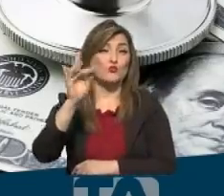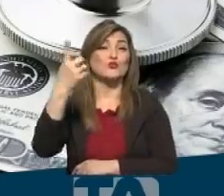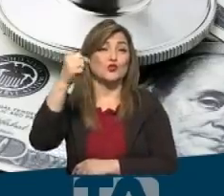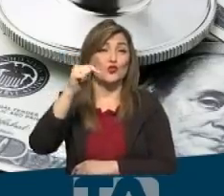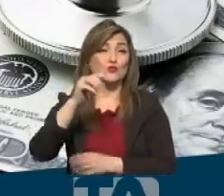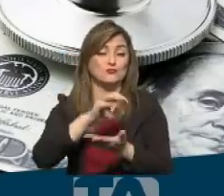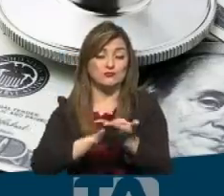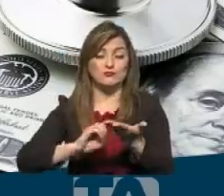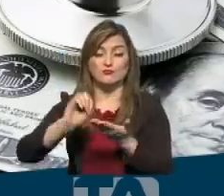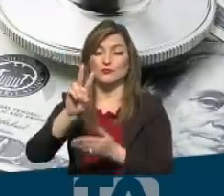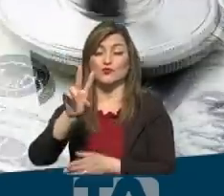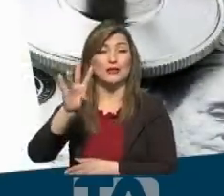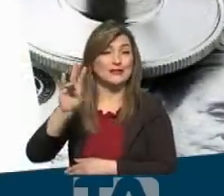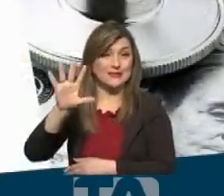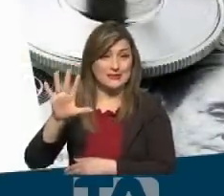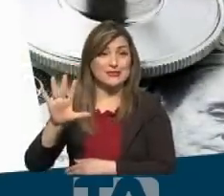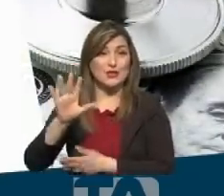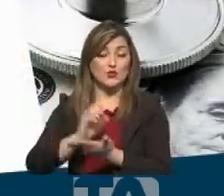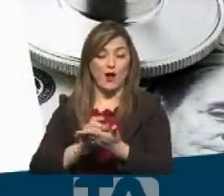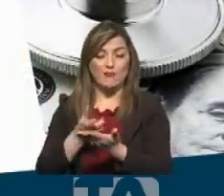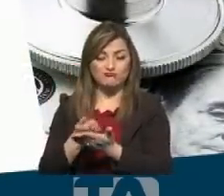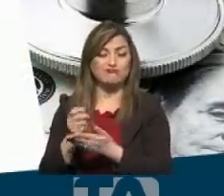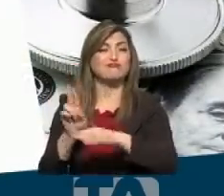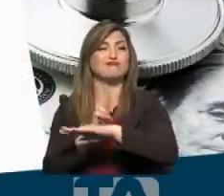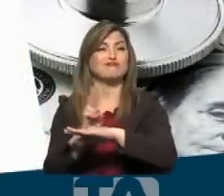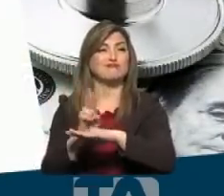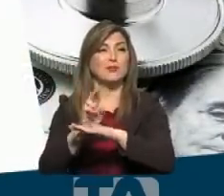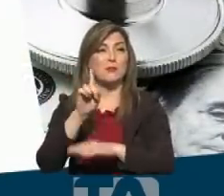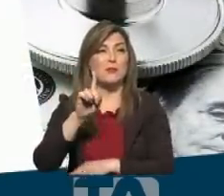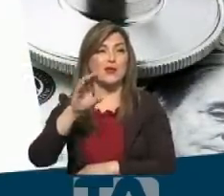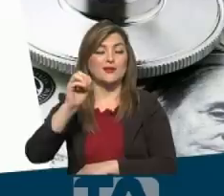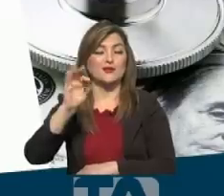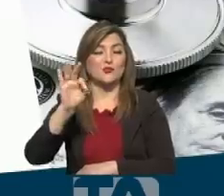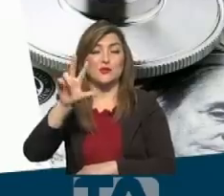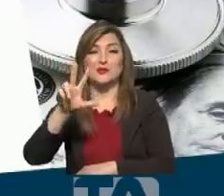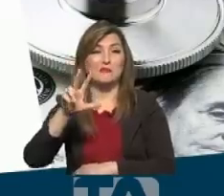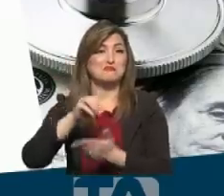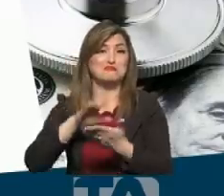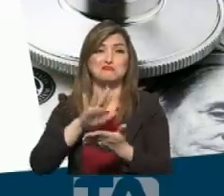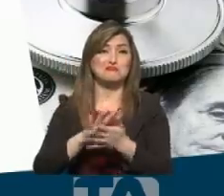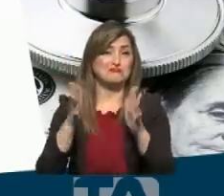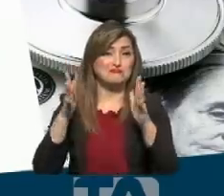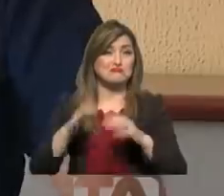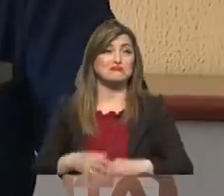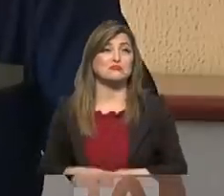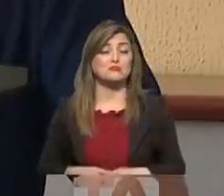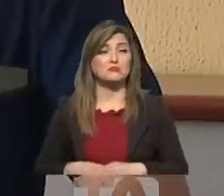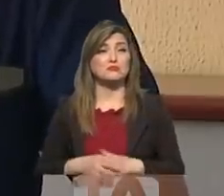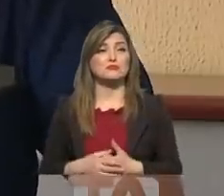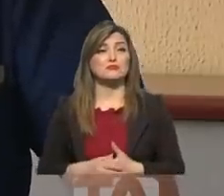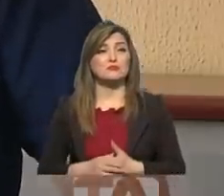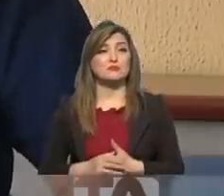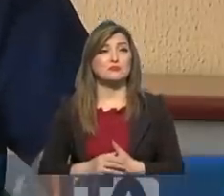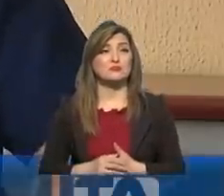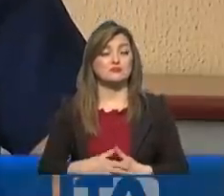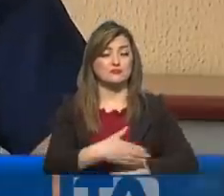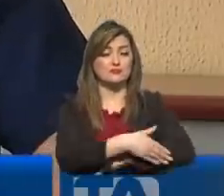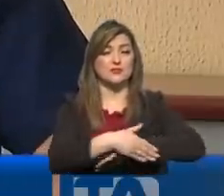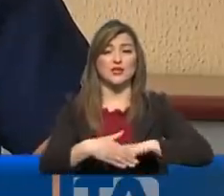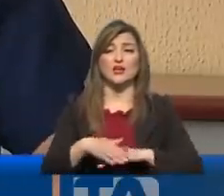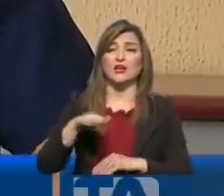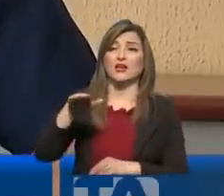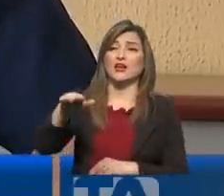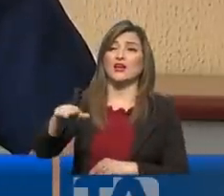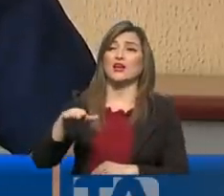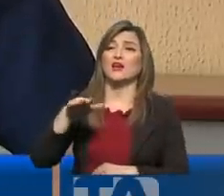devengado 275, con saldo no ejecutado de 1.093 millones de dólares. Cuando en las calles estamos pidiendo